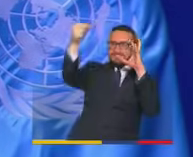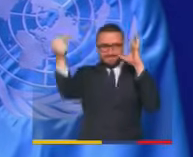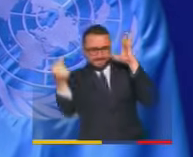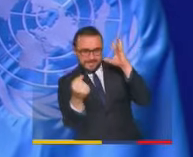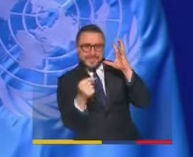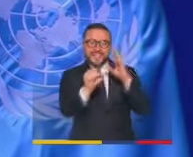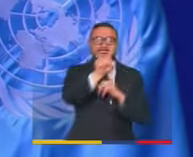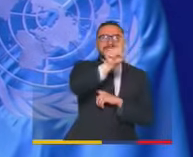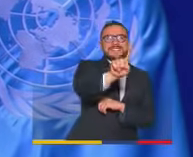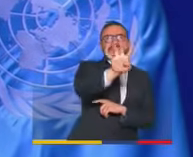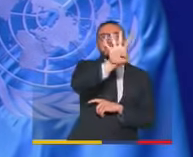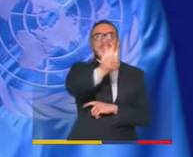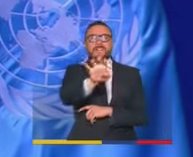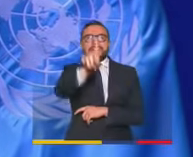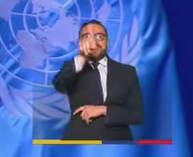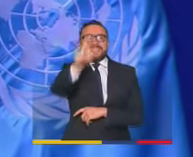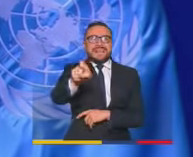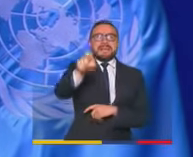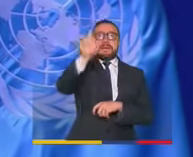países asistentes,